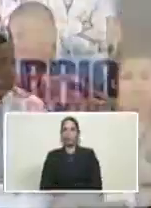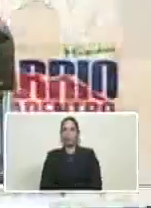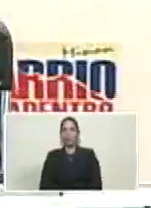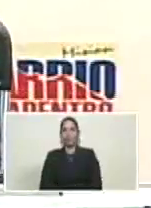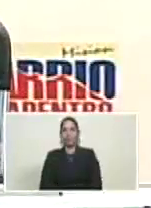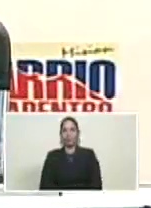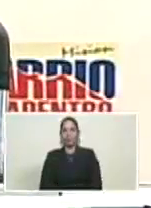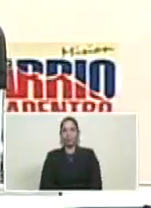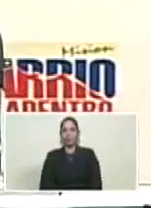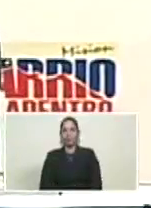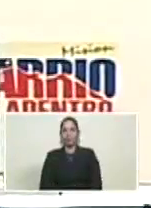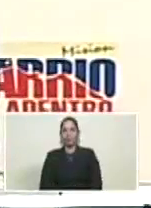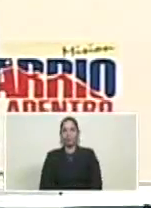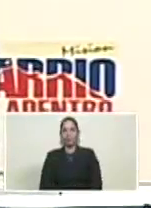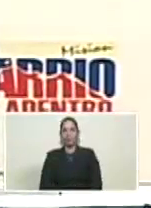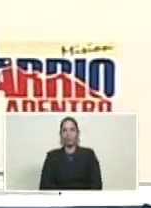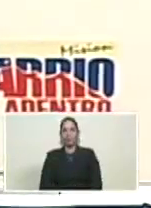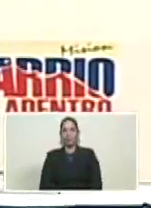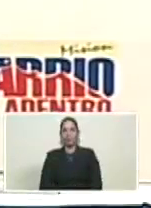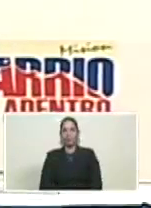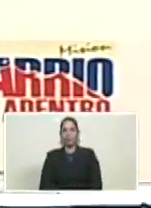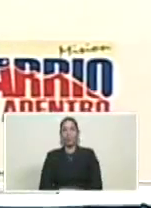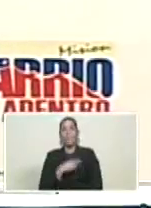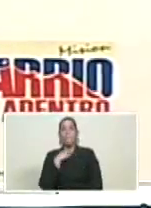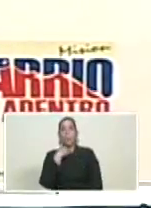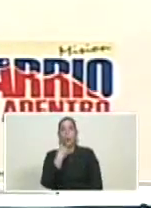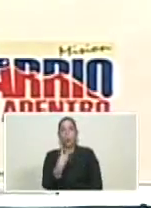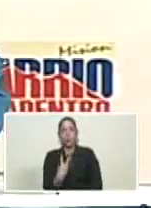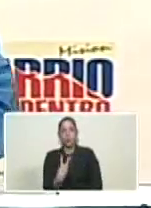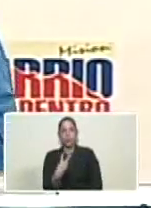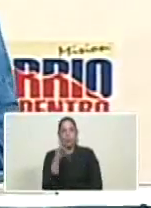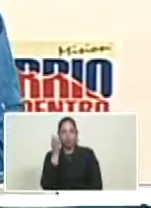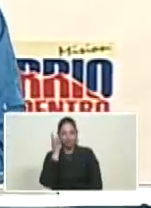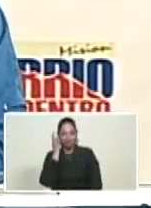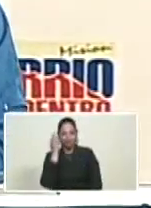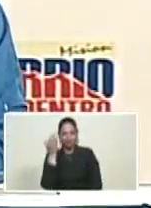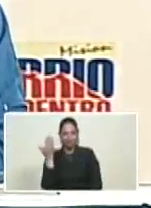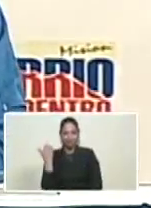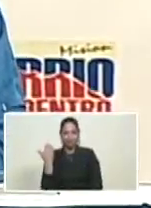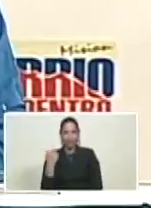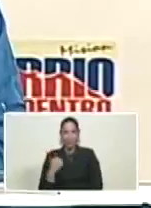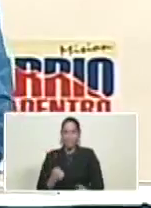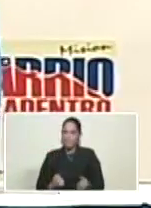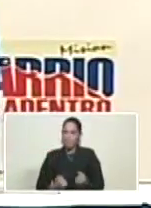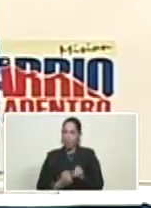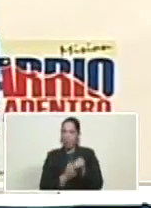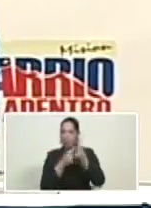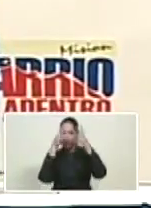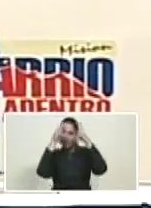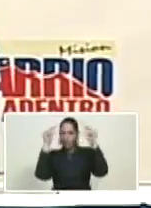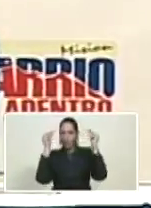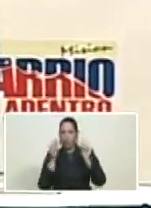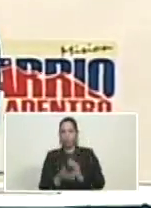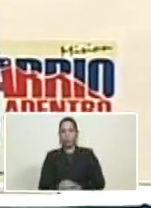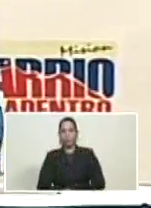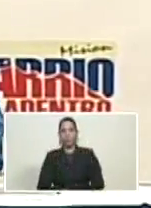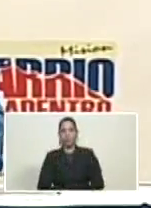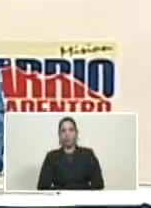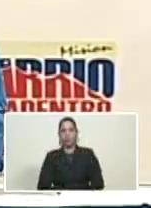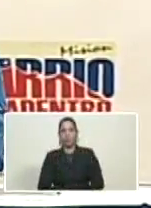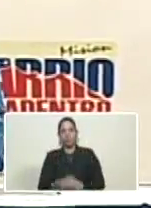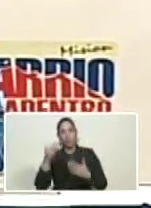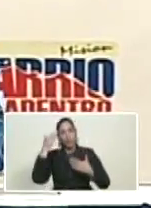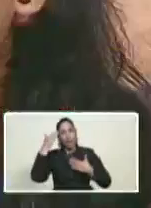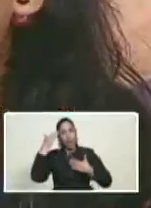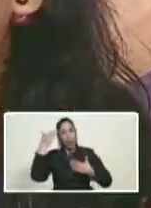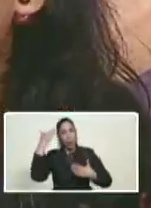Nilde Azabache, vocera de las bases, enfermera. Mi saludo a